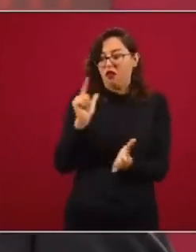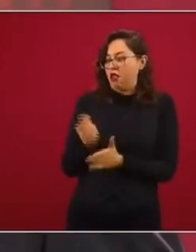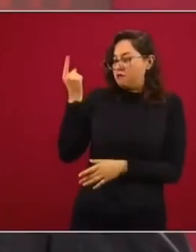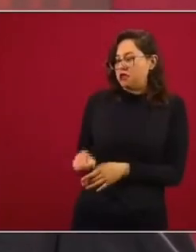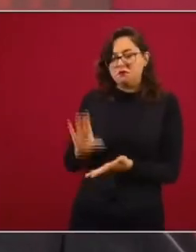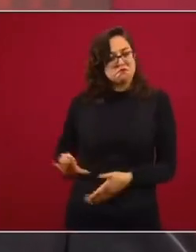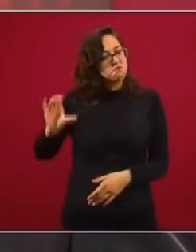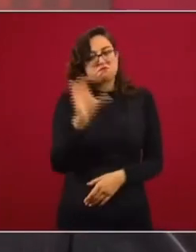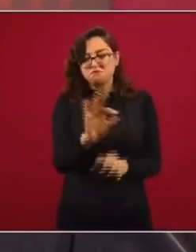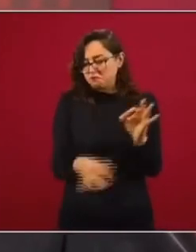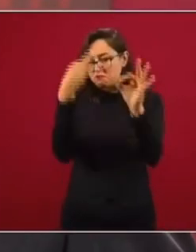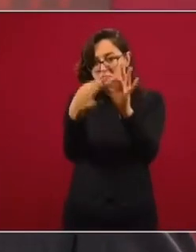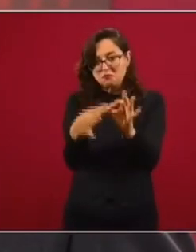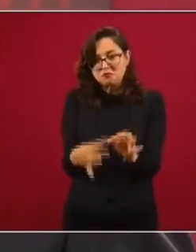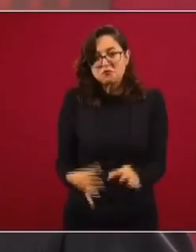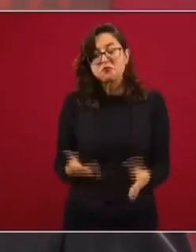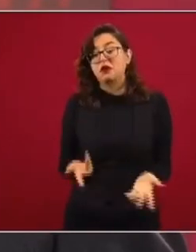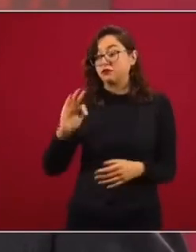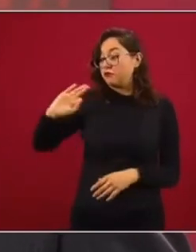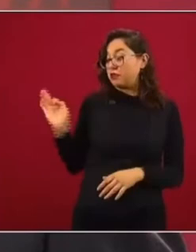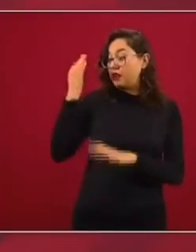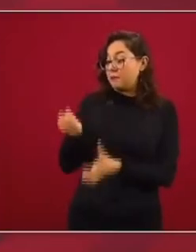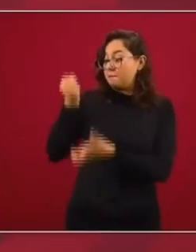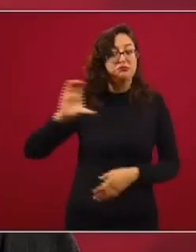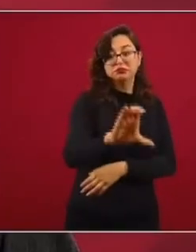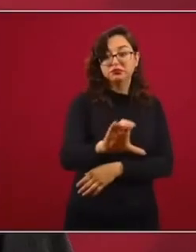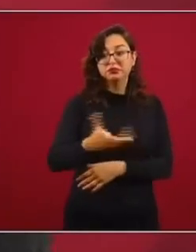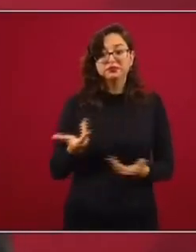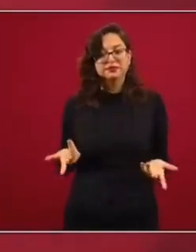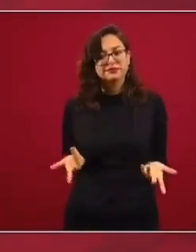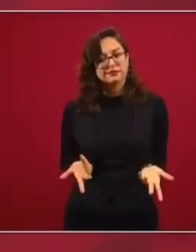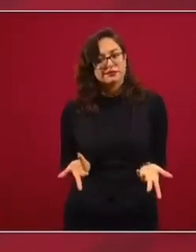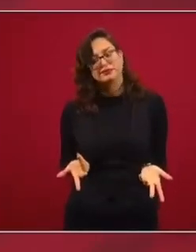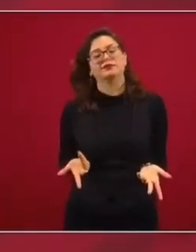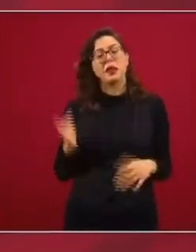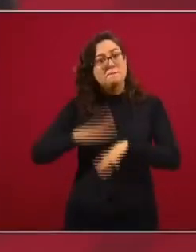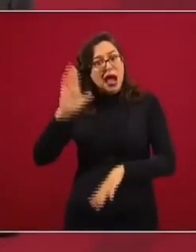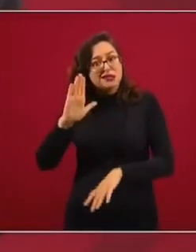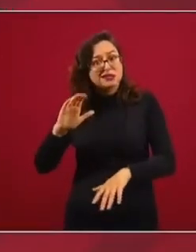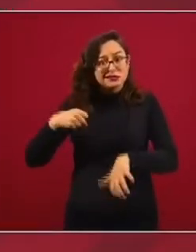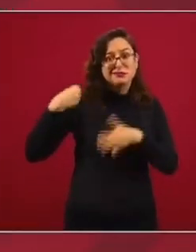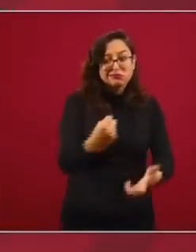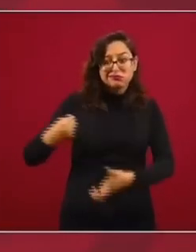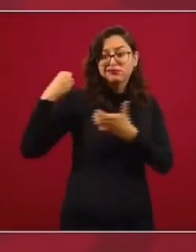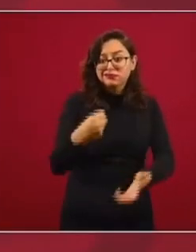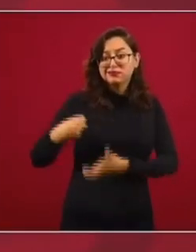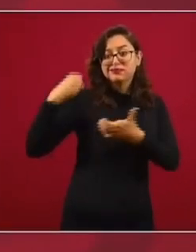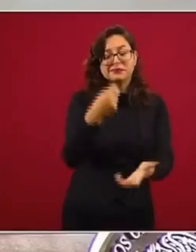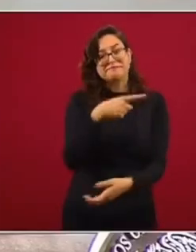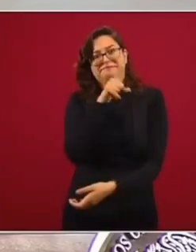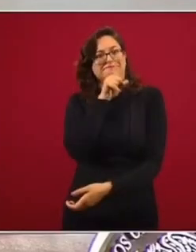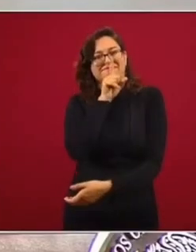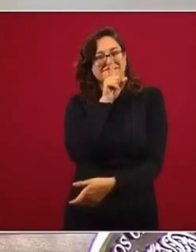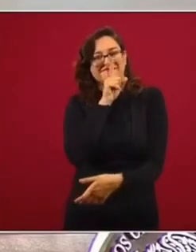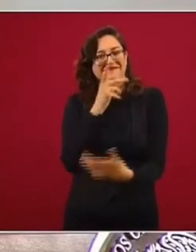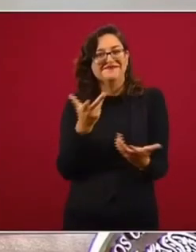corresponde. Y esas participaciones federales han ido creciendo. Entonces, no podemos darles más porque